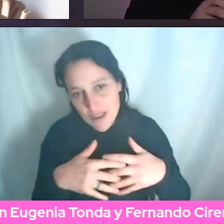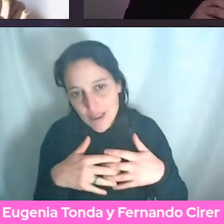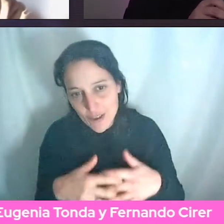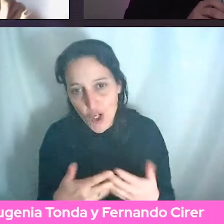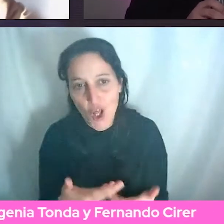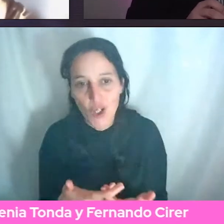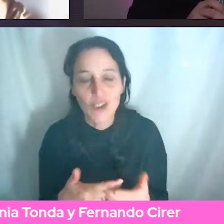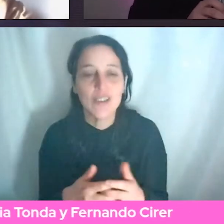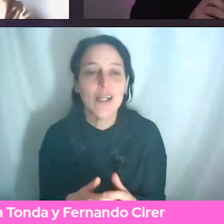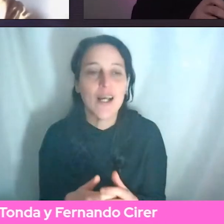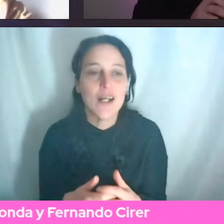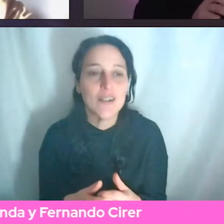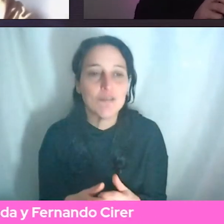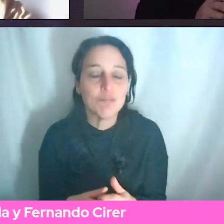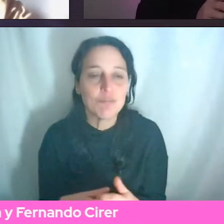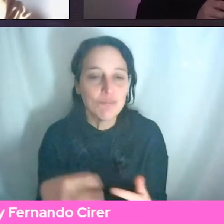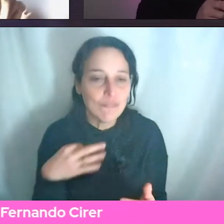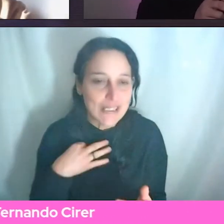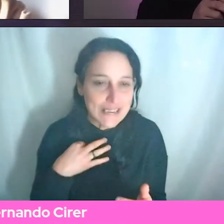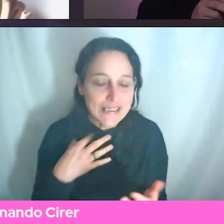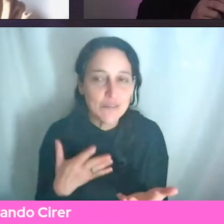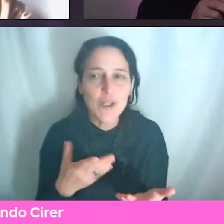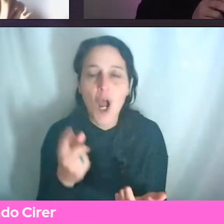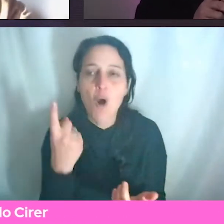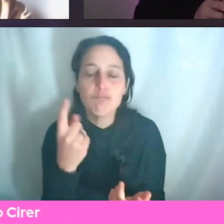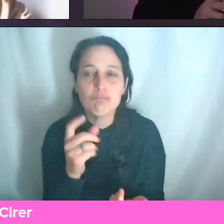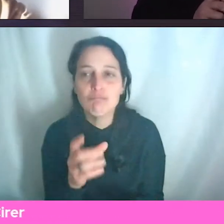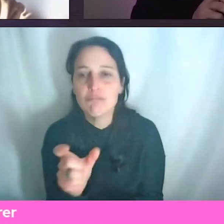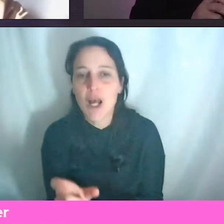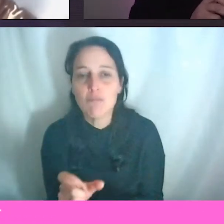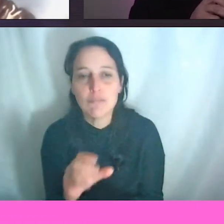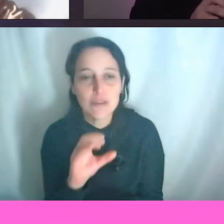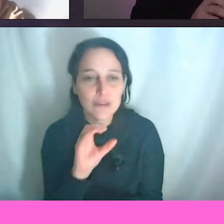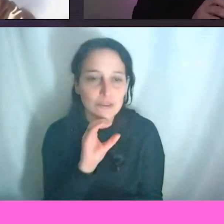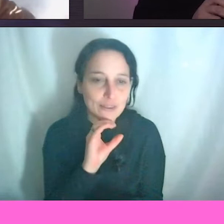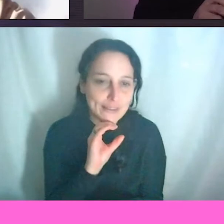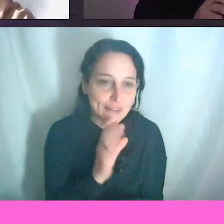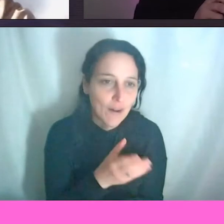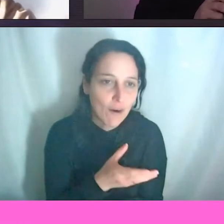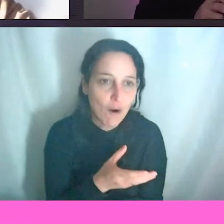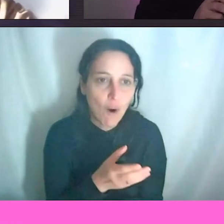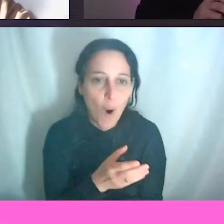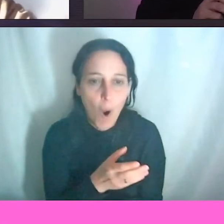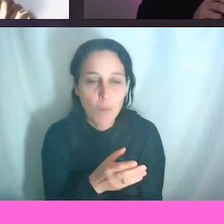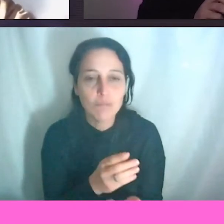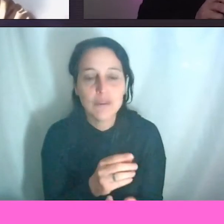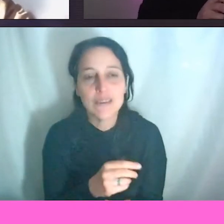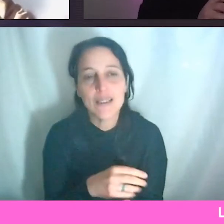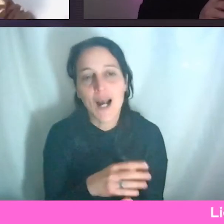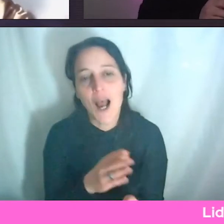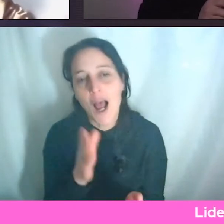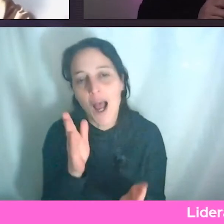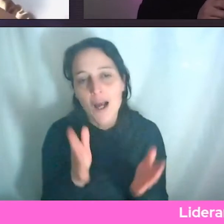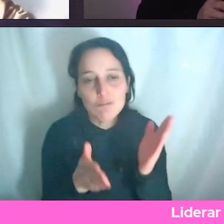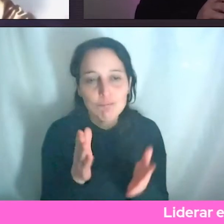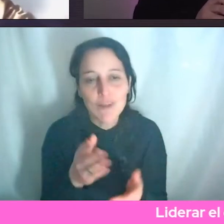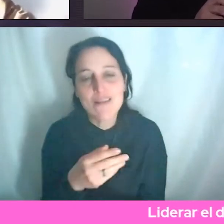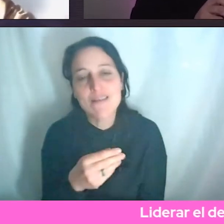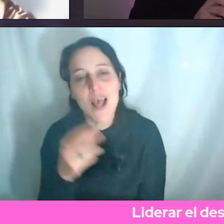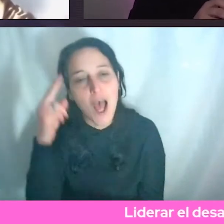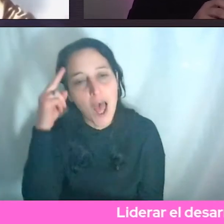una persona hacía un chiste. En realidad es más 90% Civic, 10% Tech. No me voy a poner a ahondar en si es real